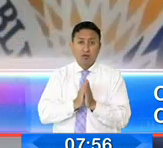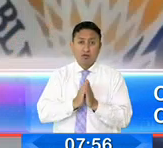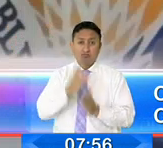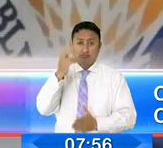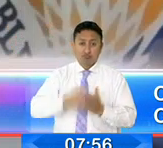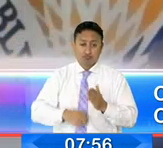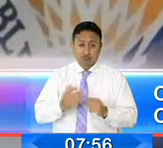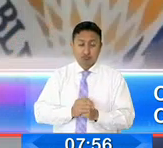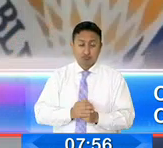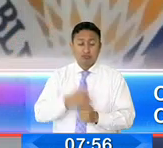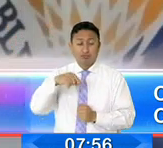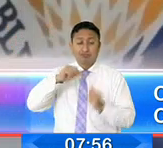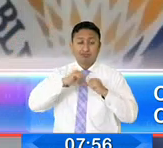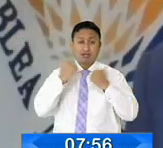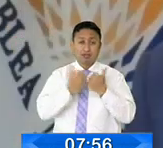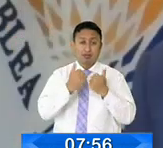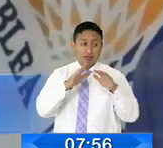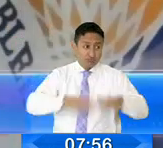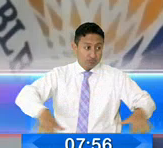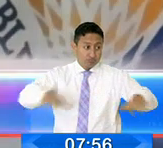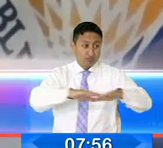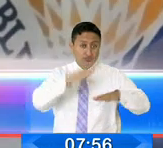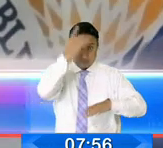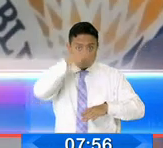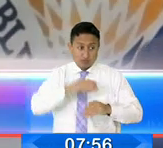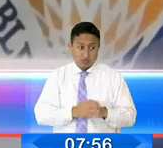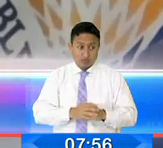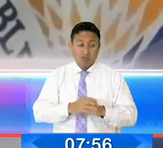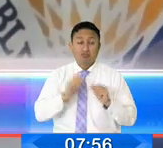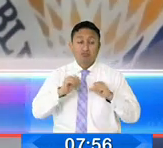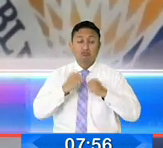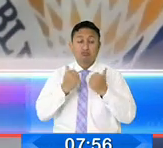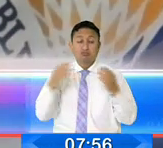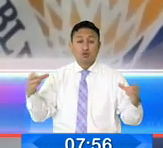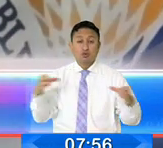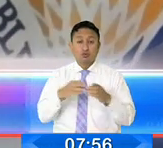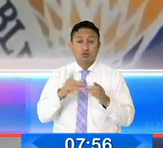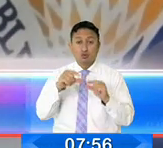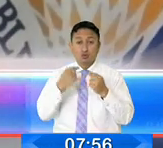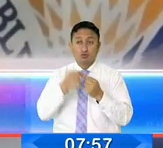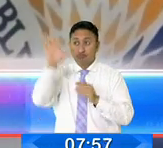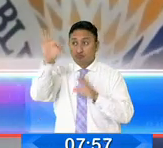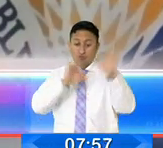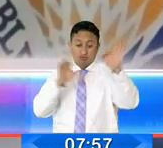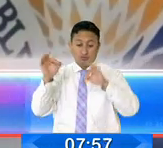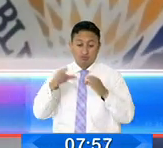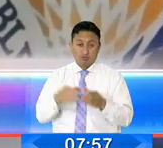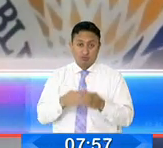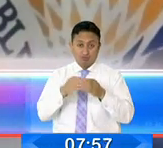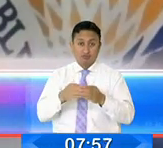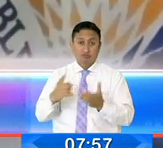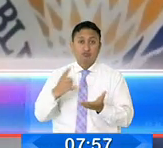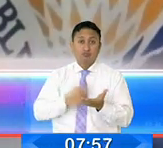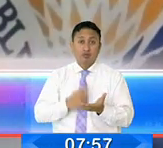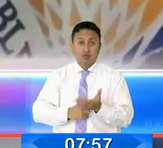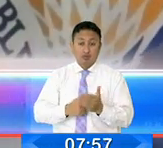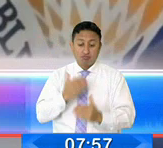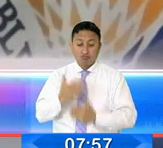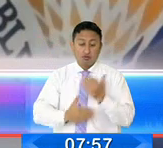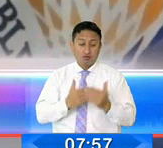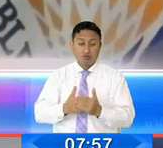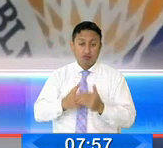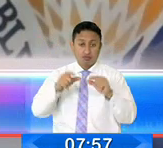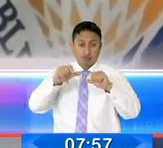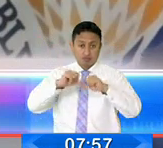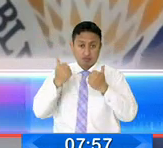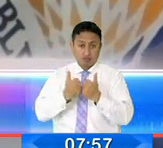moral al Pleno de la Asamblea, para que el Pleno de la Asamblea tome la decisión de instalar una comisión multipartidista y que siga el proceso